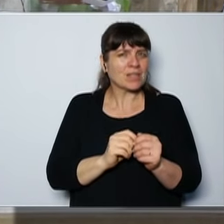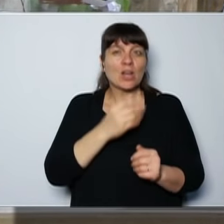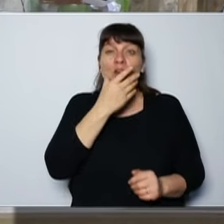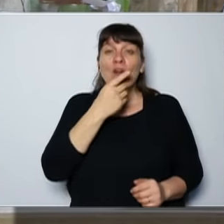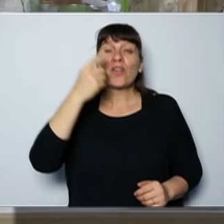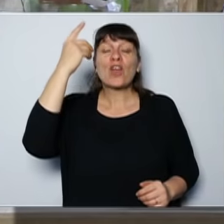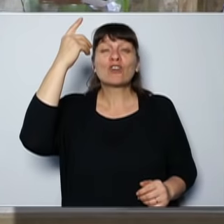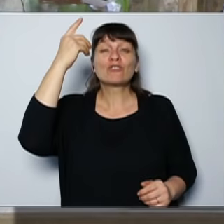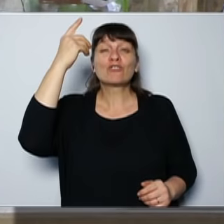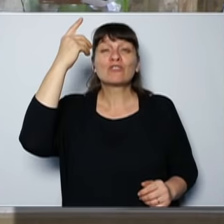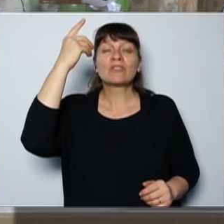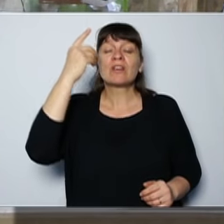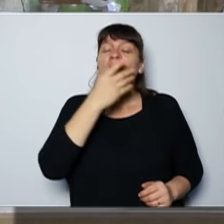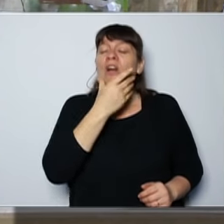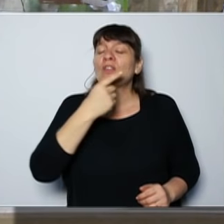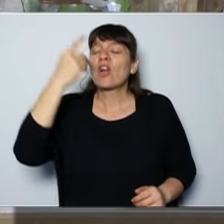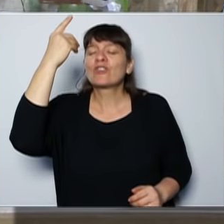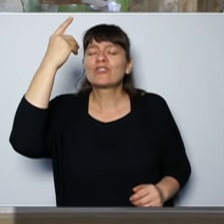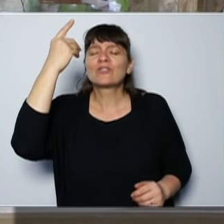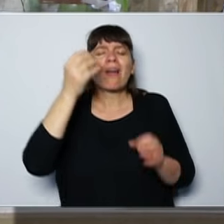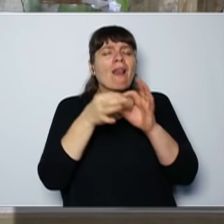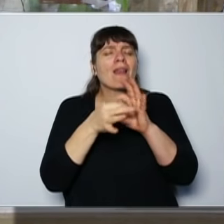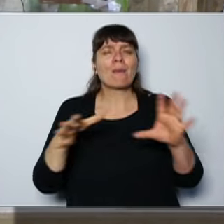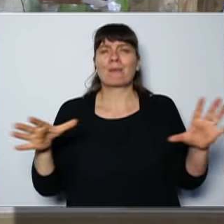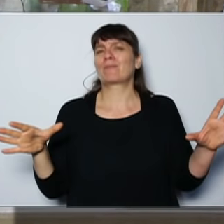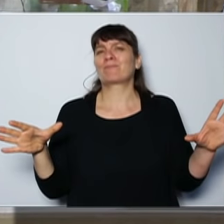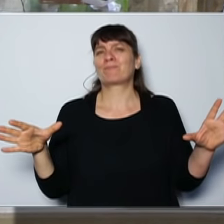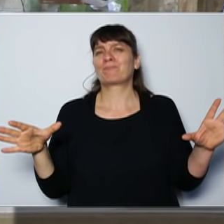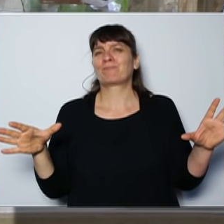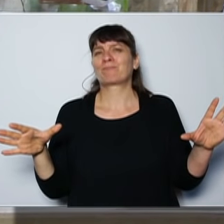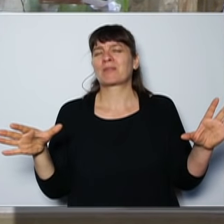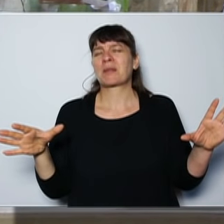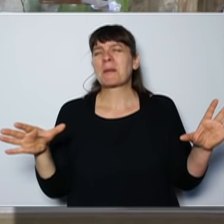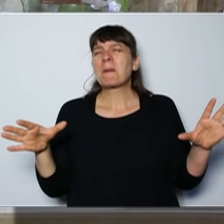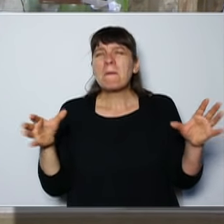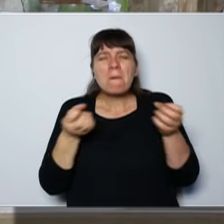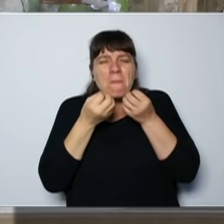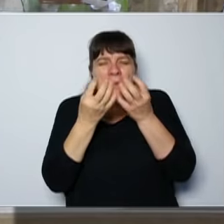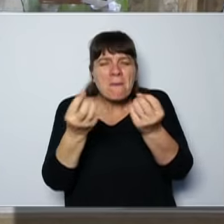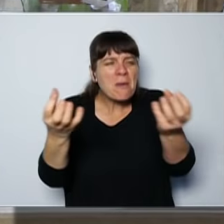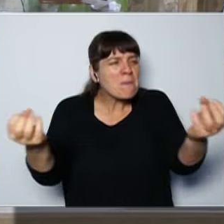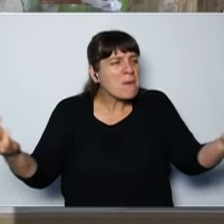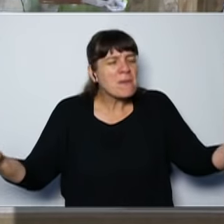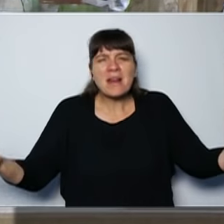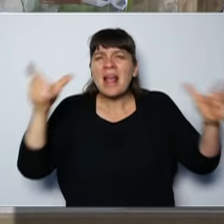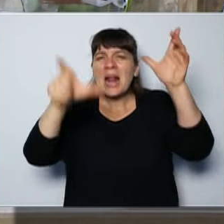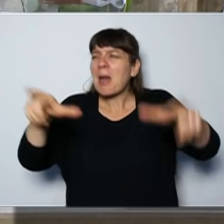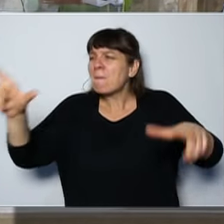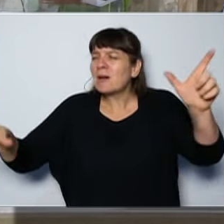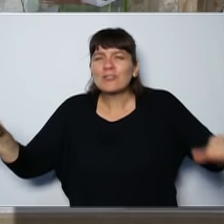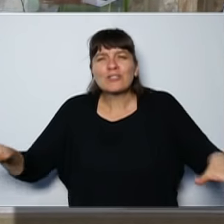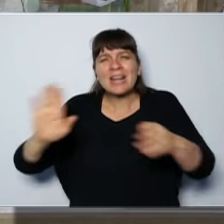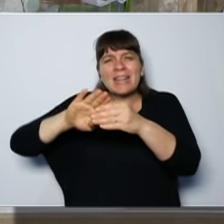Dios es un Dios libre para hacer el bien también en aquellos que